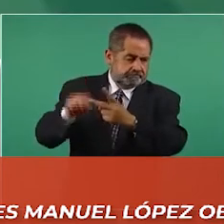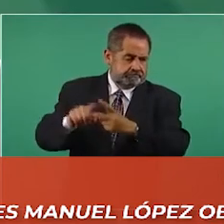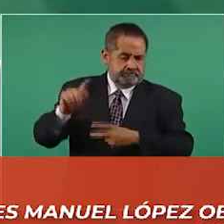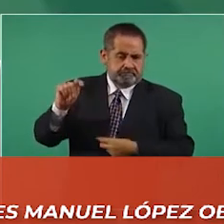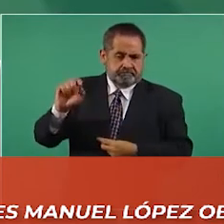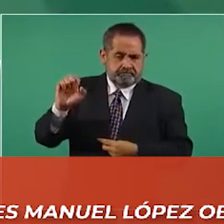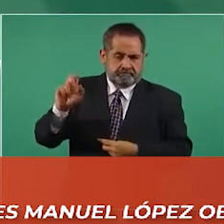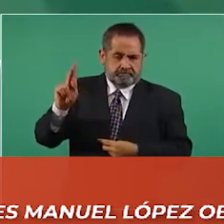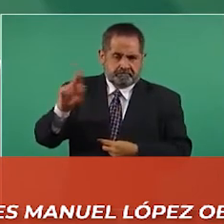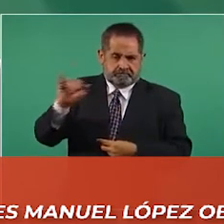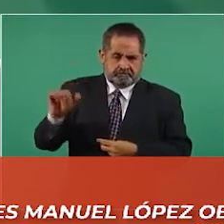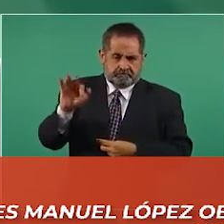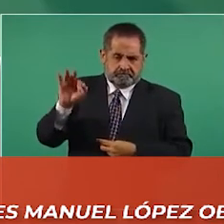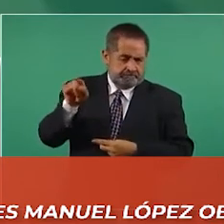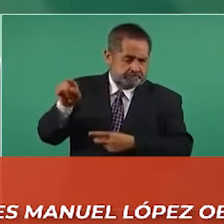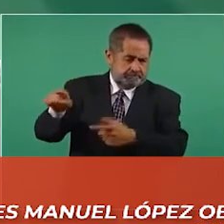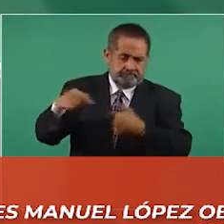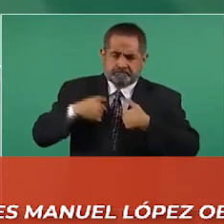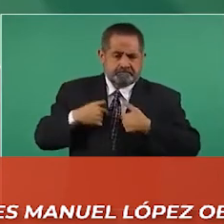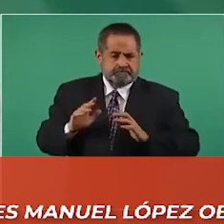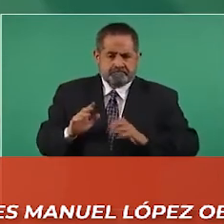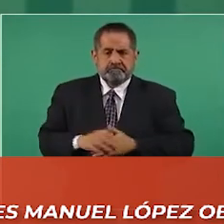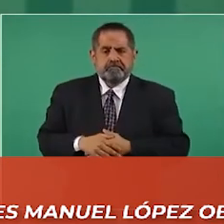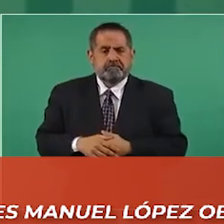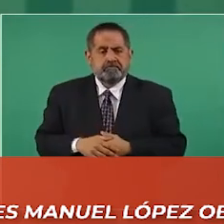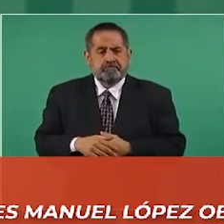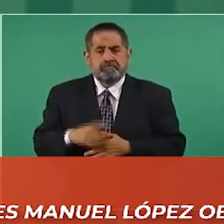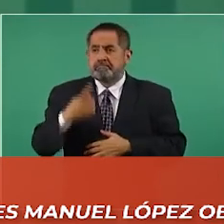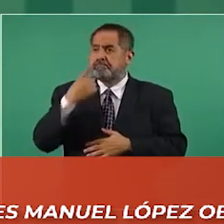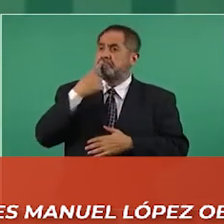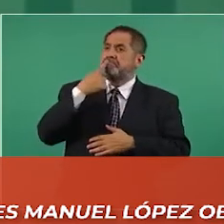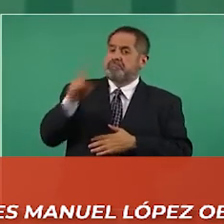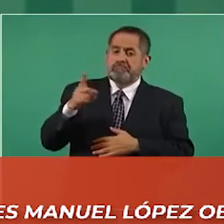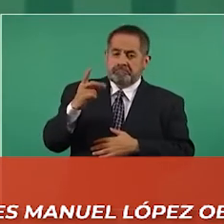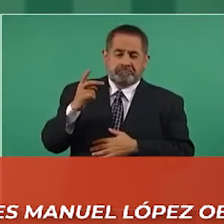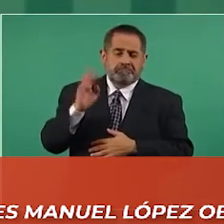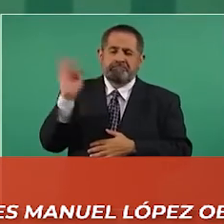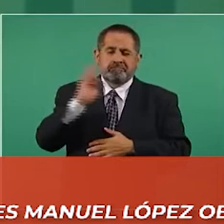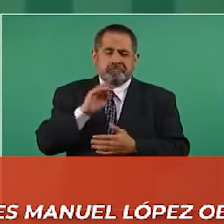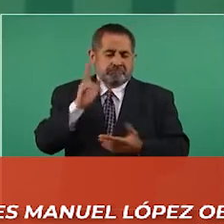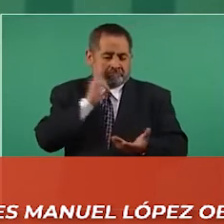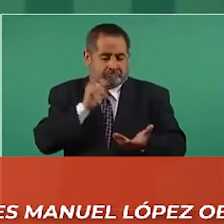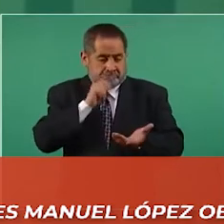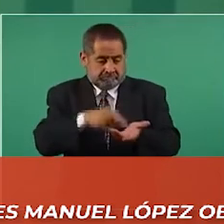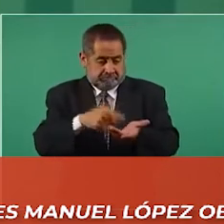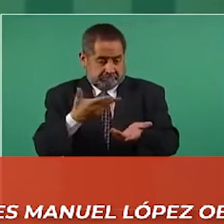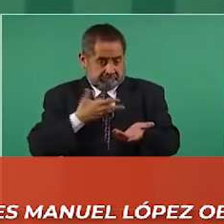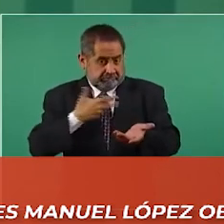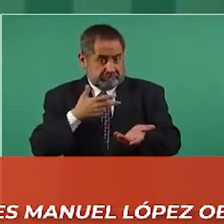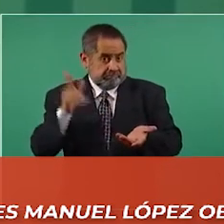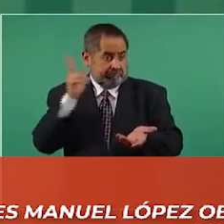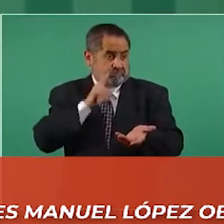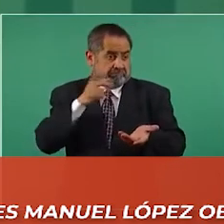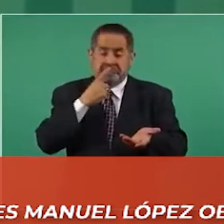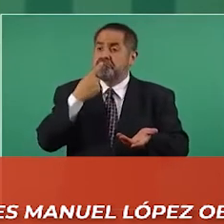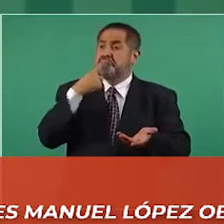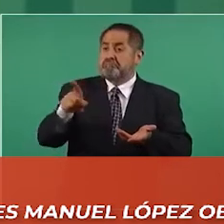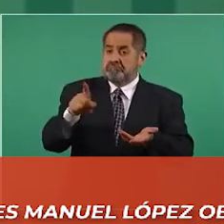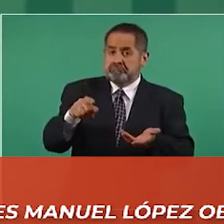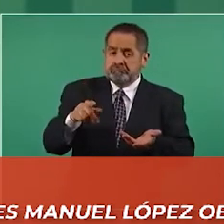Electoral. Y si se trata de una acusación sobre un ilícito,